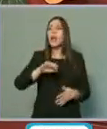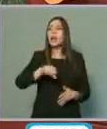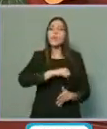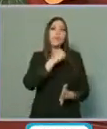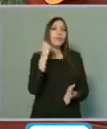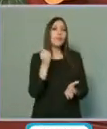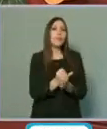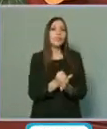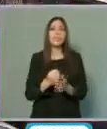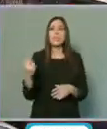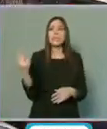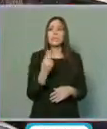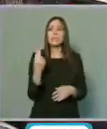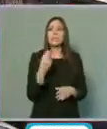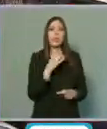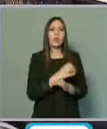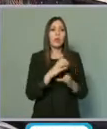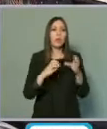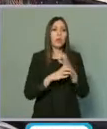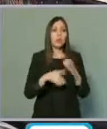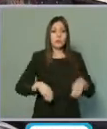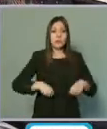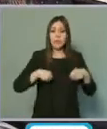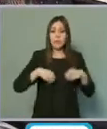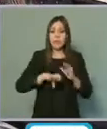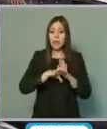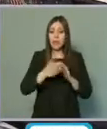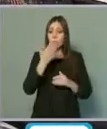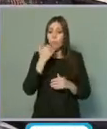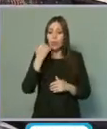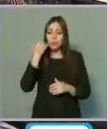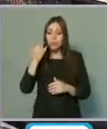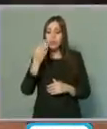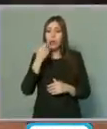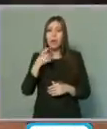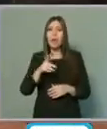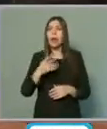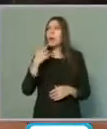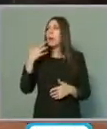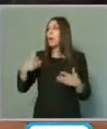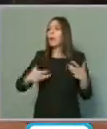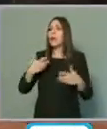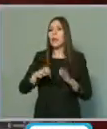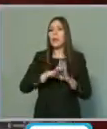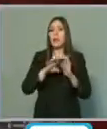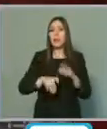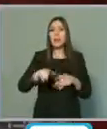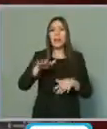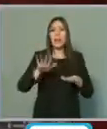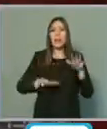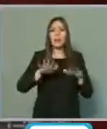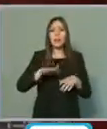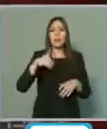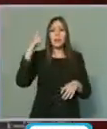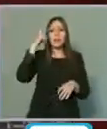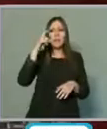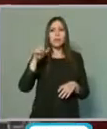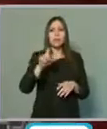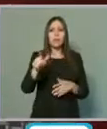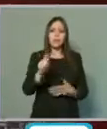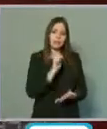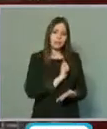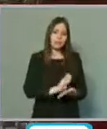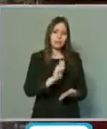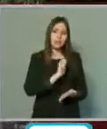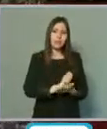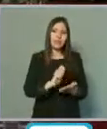de aparatos inteligentes para vivir? Pues sí, ocurre mucho, no sé si a ustedes les pase, pero a mí, por ejemplo, de repente me cuesta trabajo escribir a mano, ¿no? O